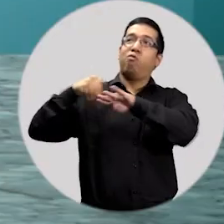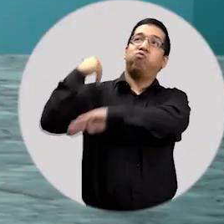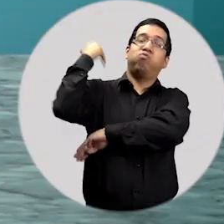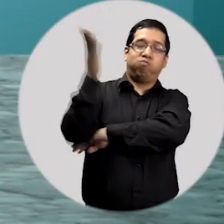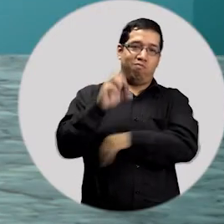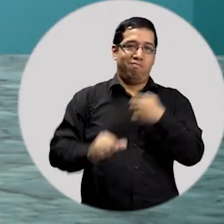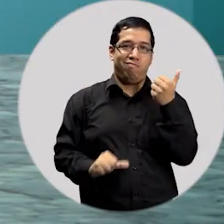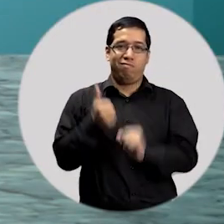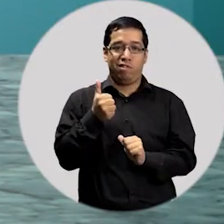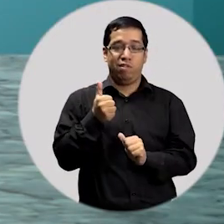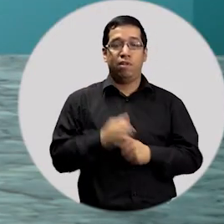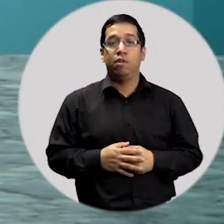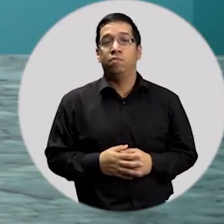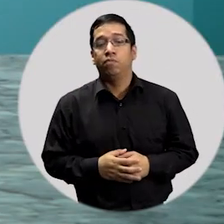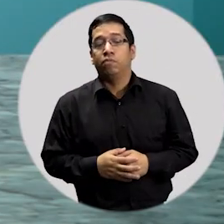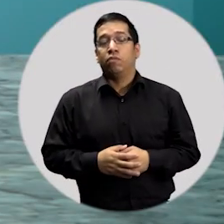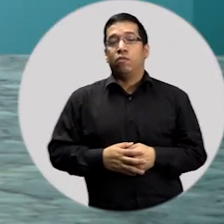a pintar.